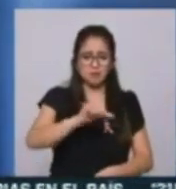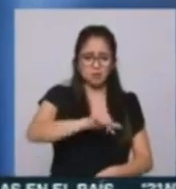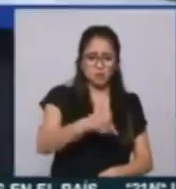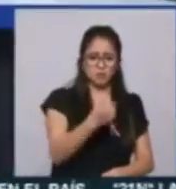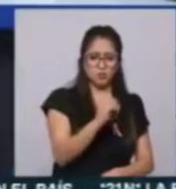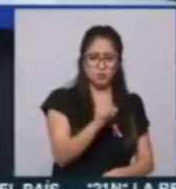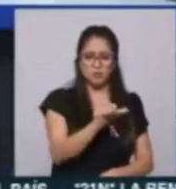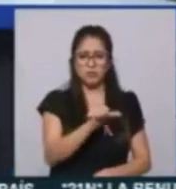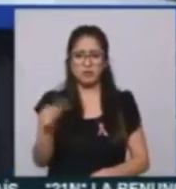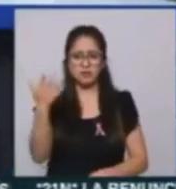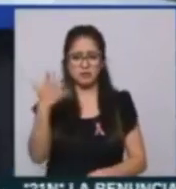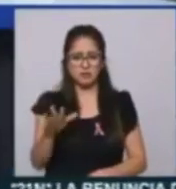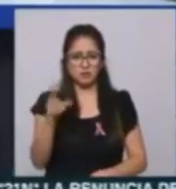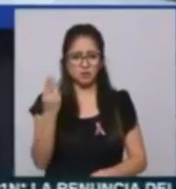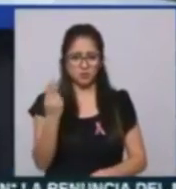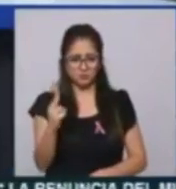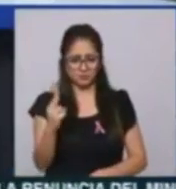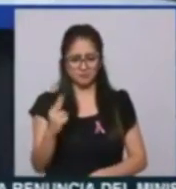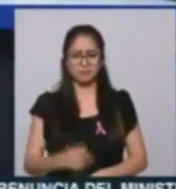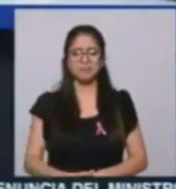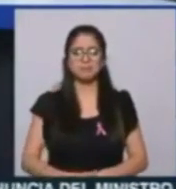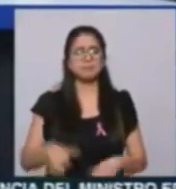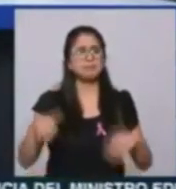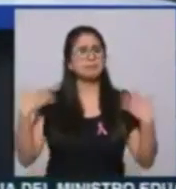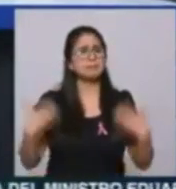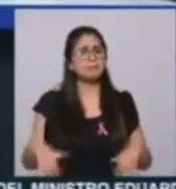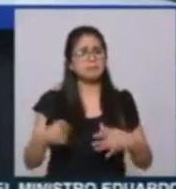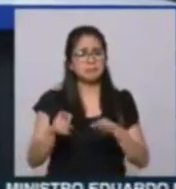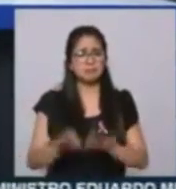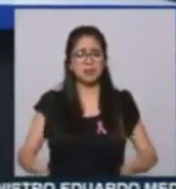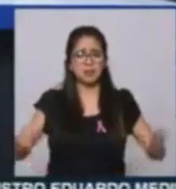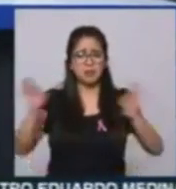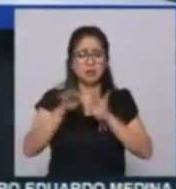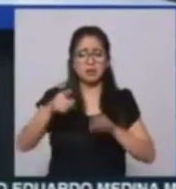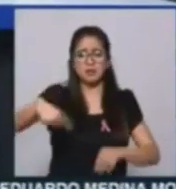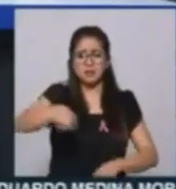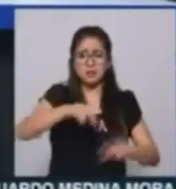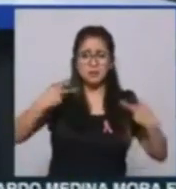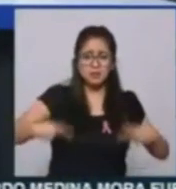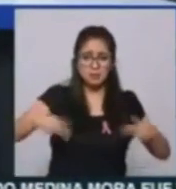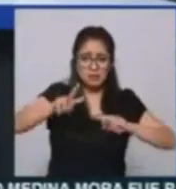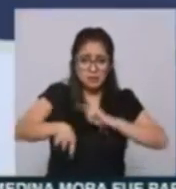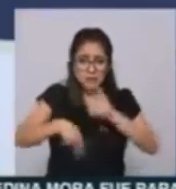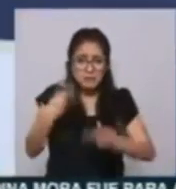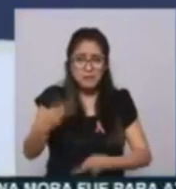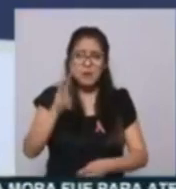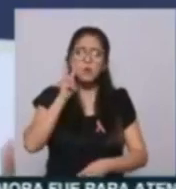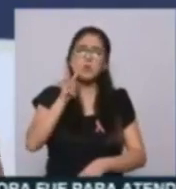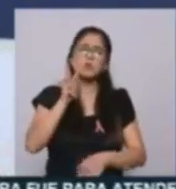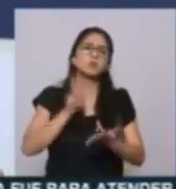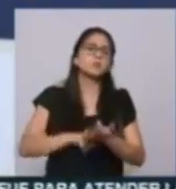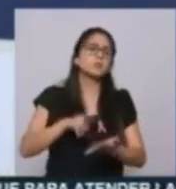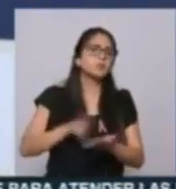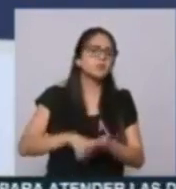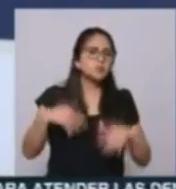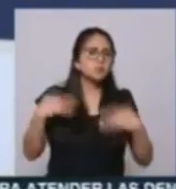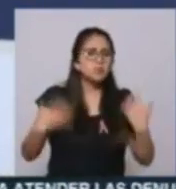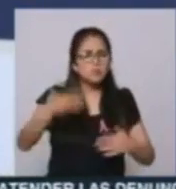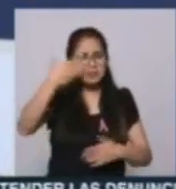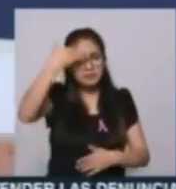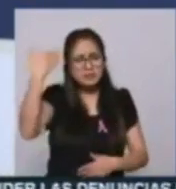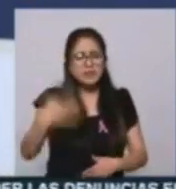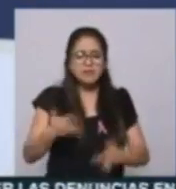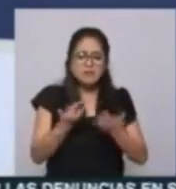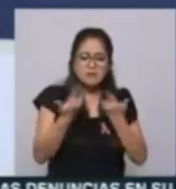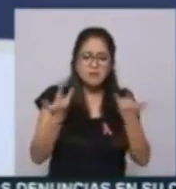noviembre. Y además, esto que mencionas es importante porque toda la gente que lo va a poder ver los va a apreciar y va a conocer las leyendas